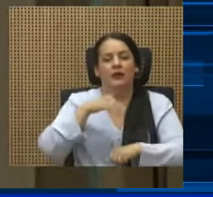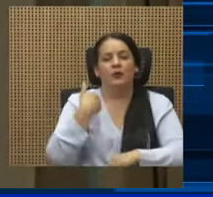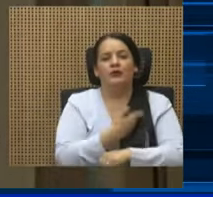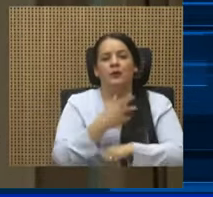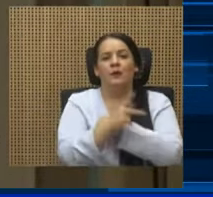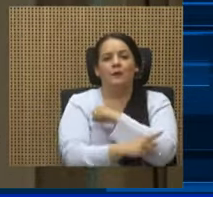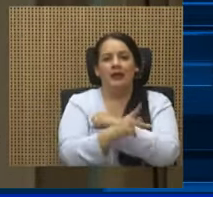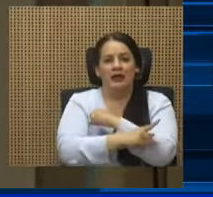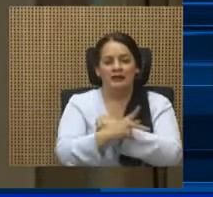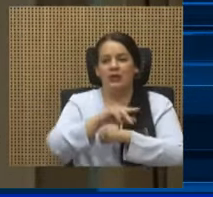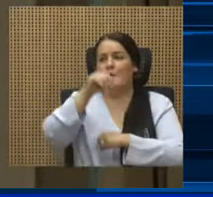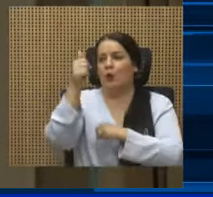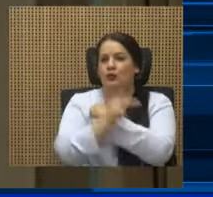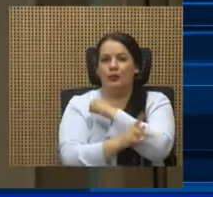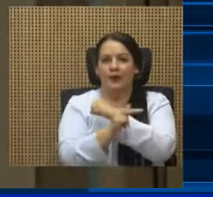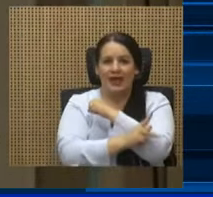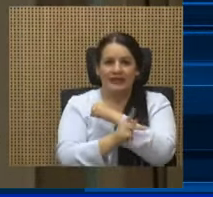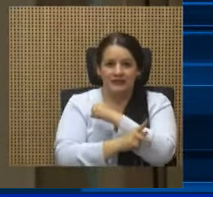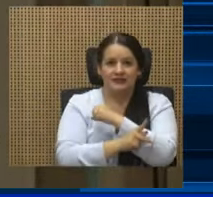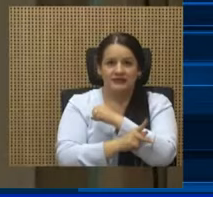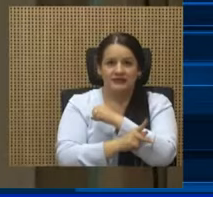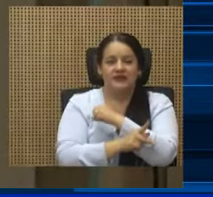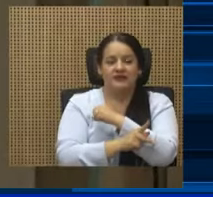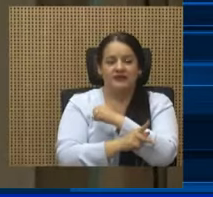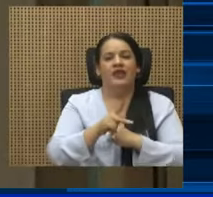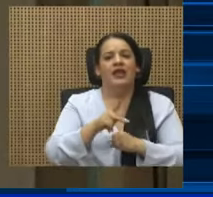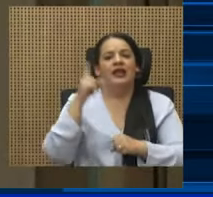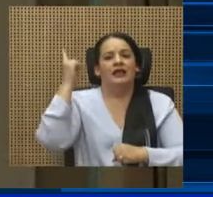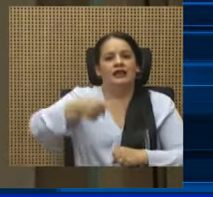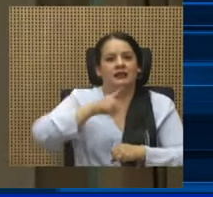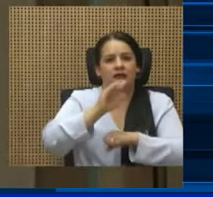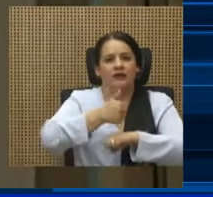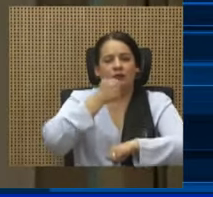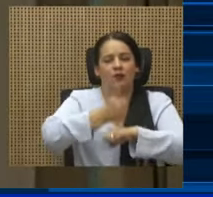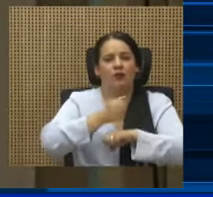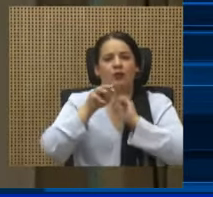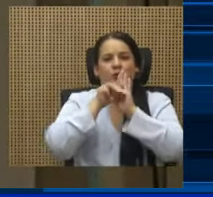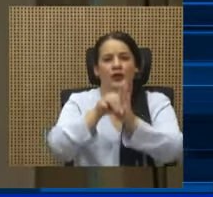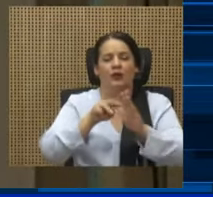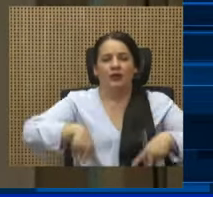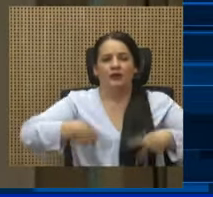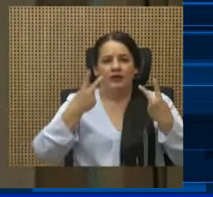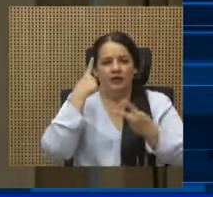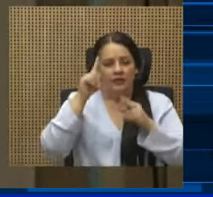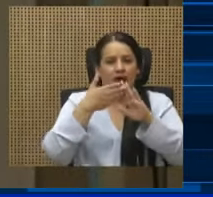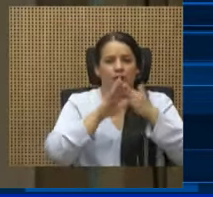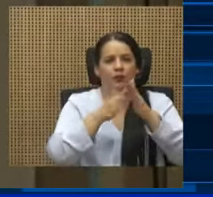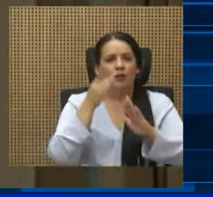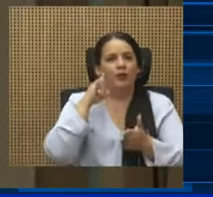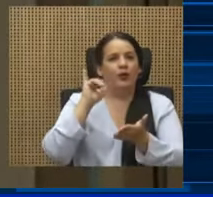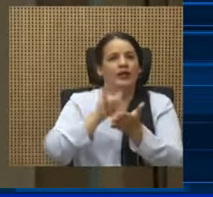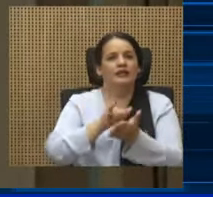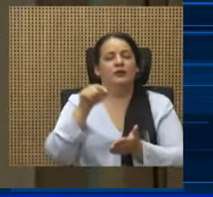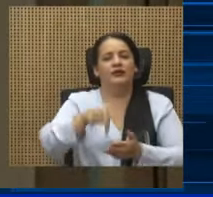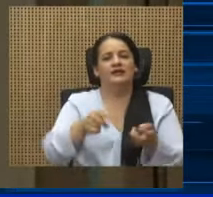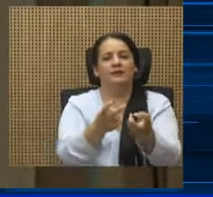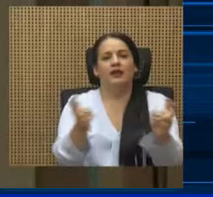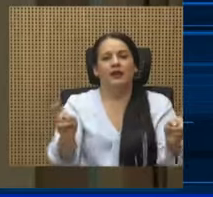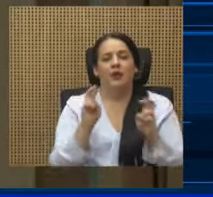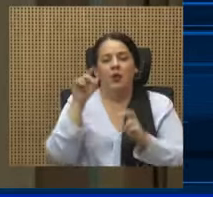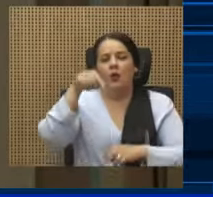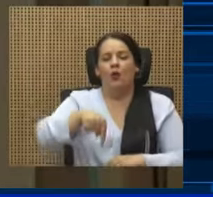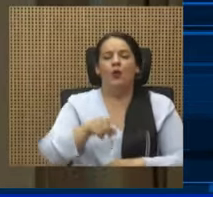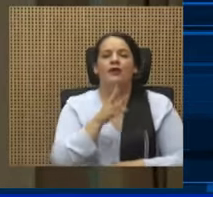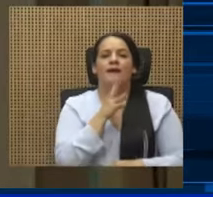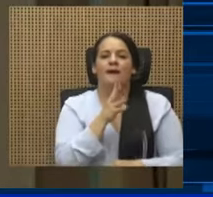vecinos la dictadura se imponga como un modelo de vida para los pueblos. Y es por eso que este plenario hoy alza la